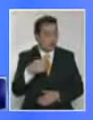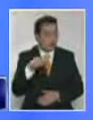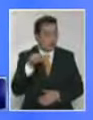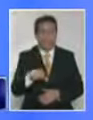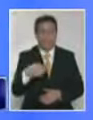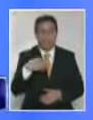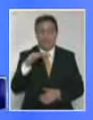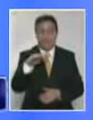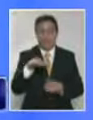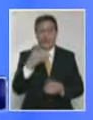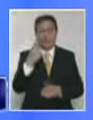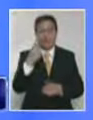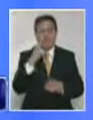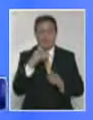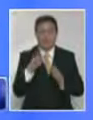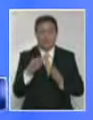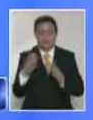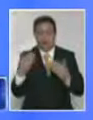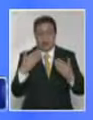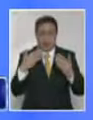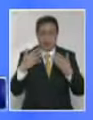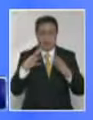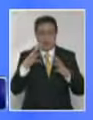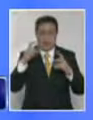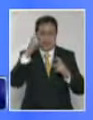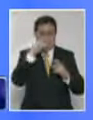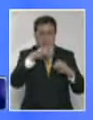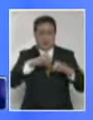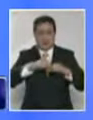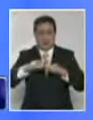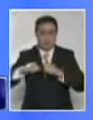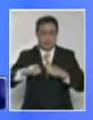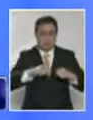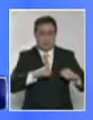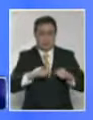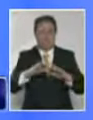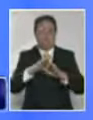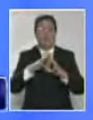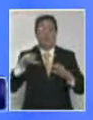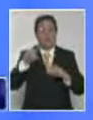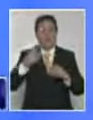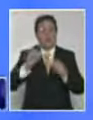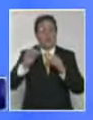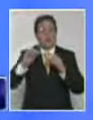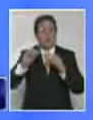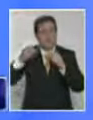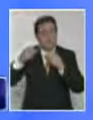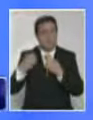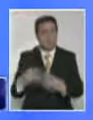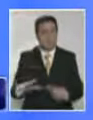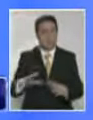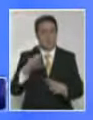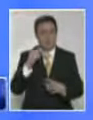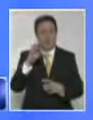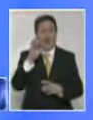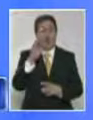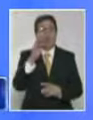ambiente muy tenso, o sea, por ambos lados. Entonces un poco se perdía eso, inconscientemente se perdía la